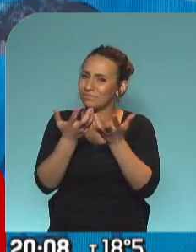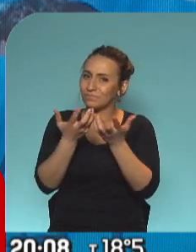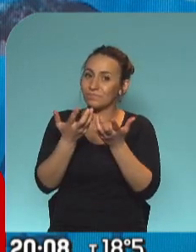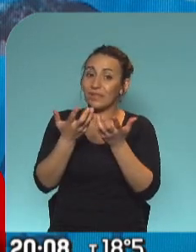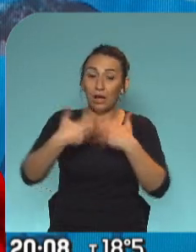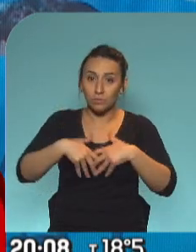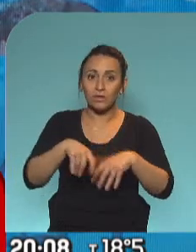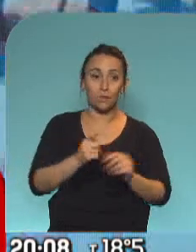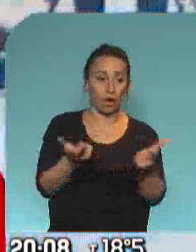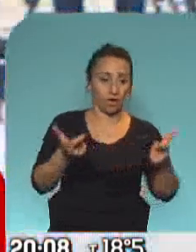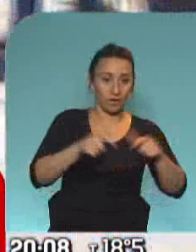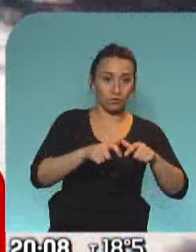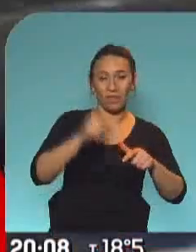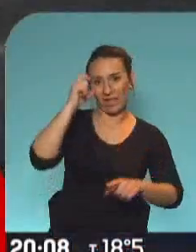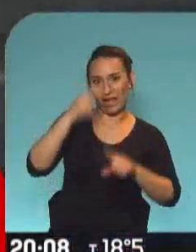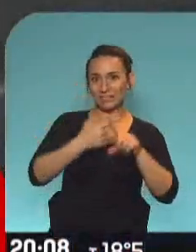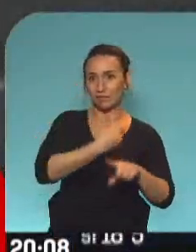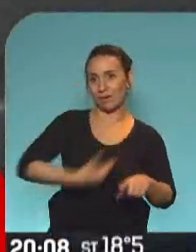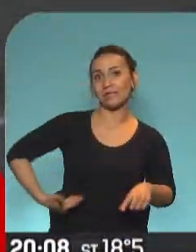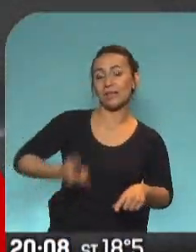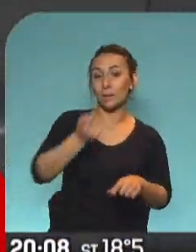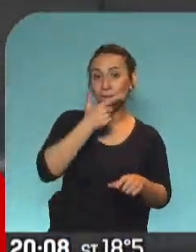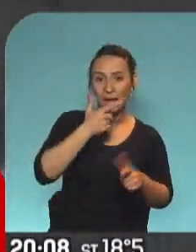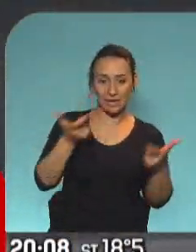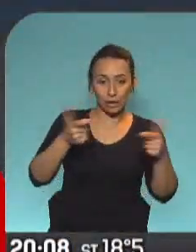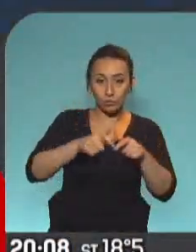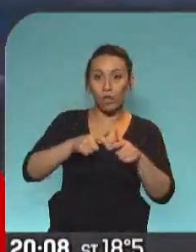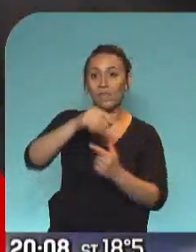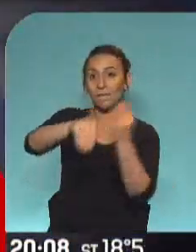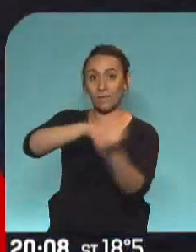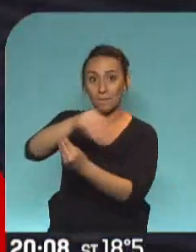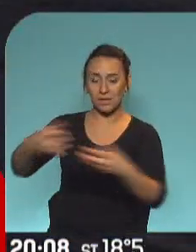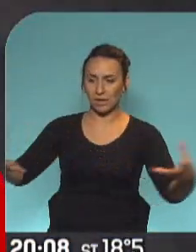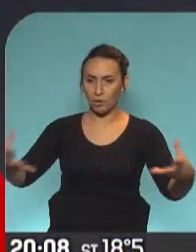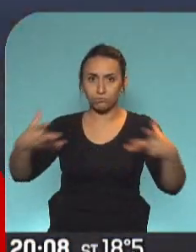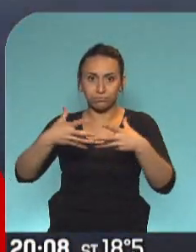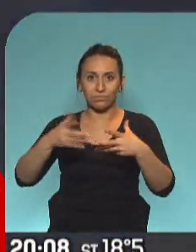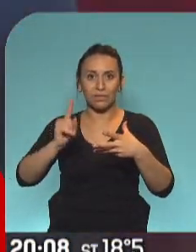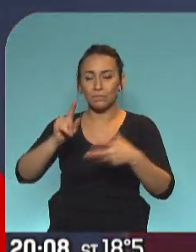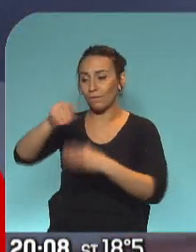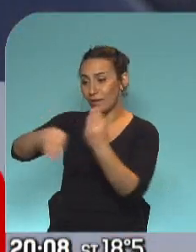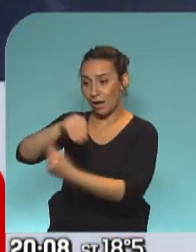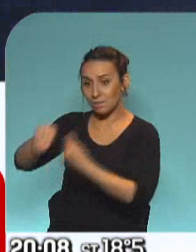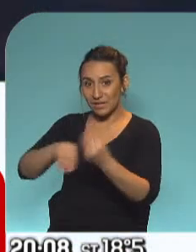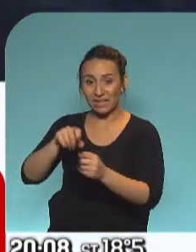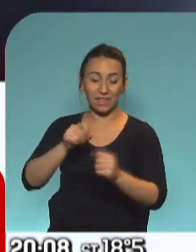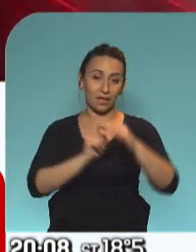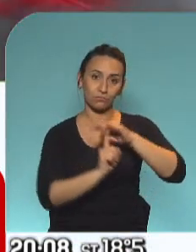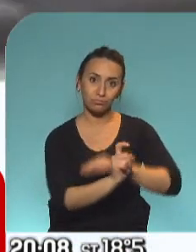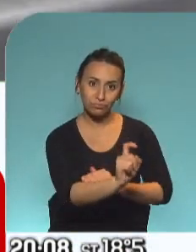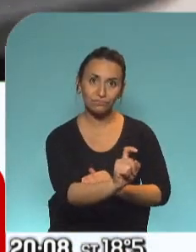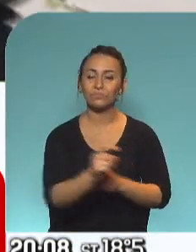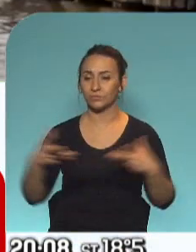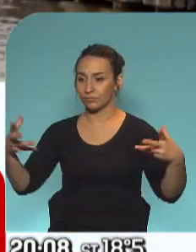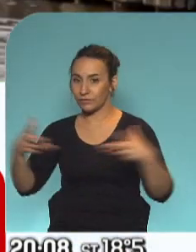a la reunión del expresidente Mauricio Macri con familiares de víctimas del Ara San Juan hasta el mes de